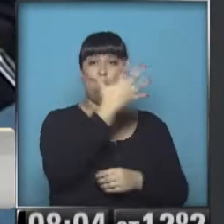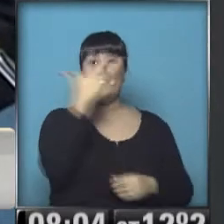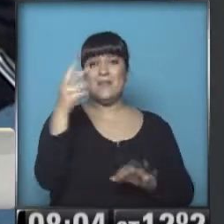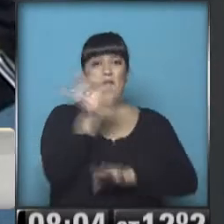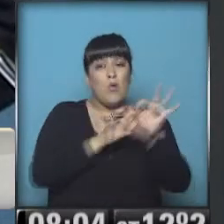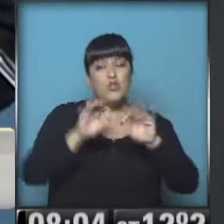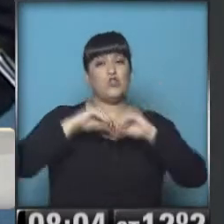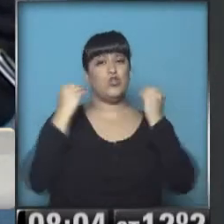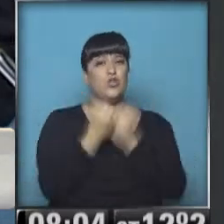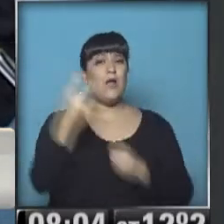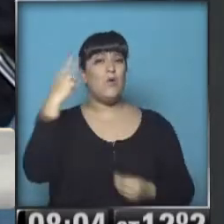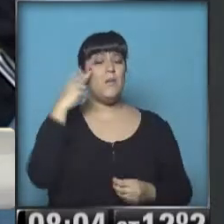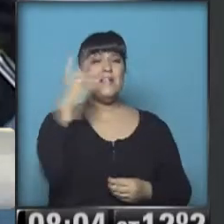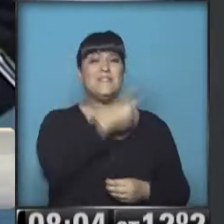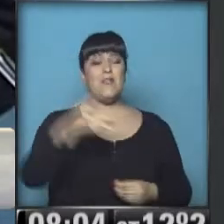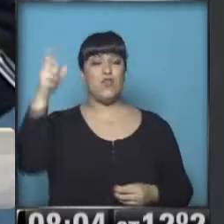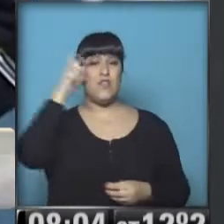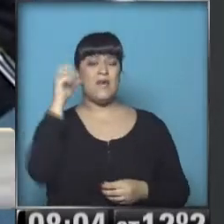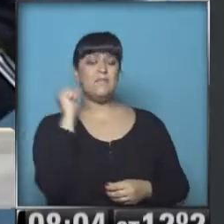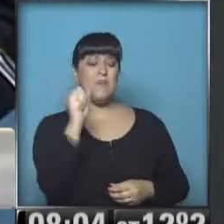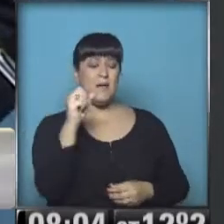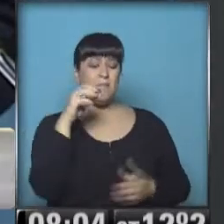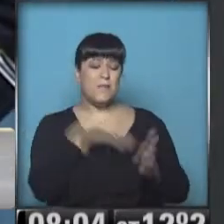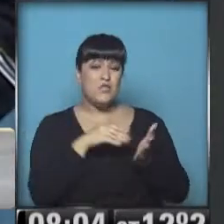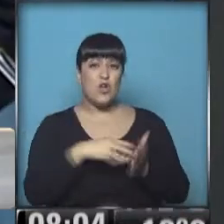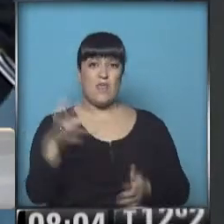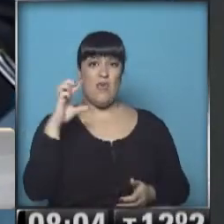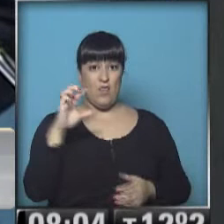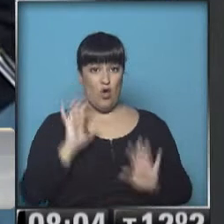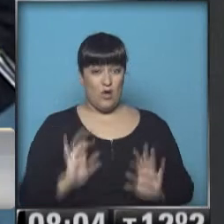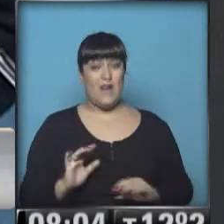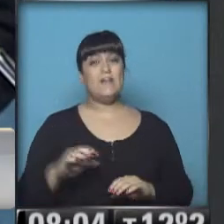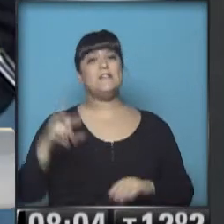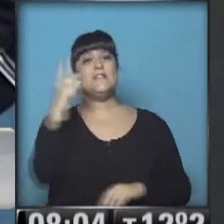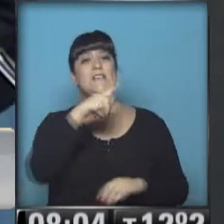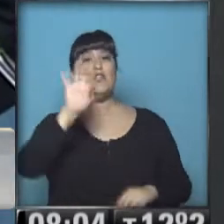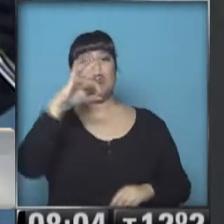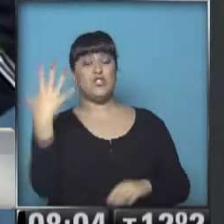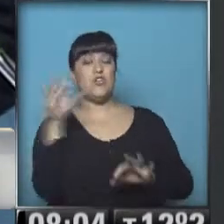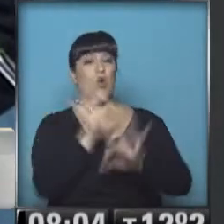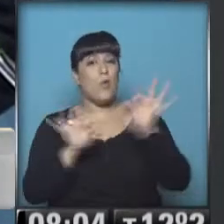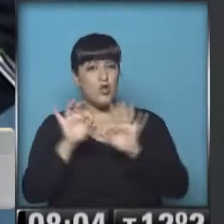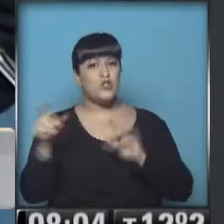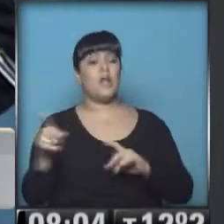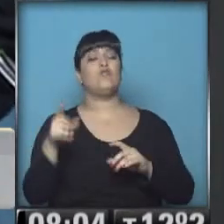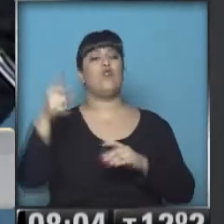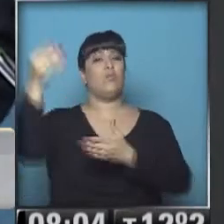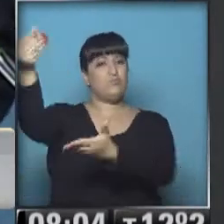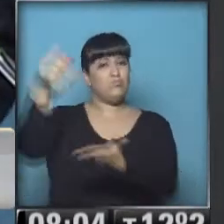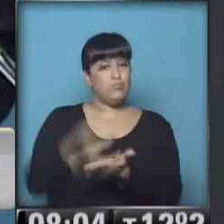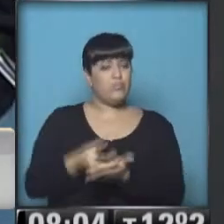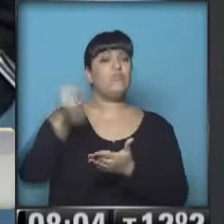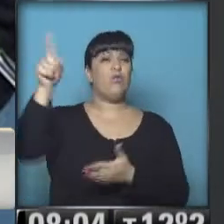total de 9 mil 110 millones de dólares sobre un total de 105 proyectos con financiamiento organismos multilaterales